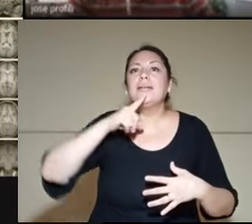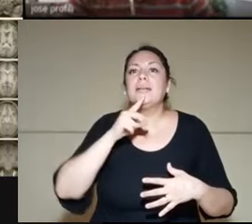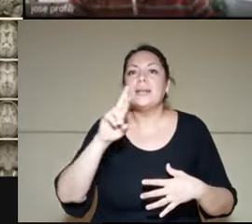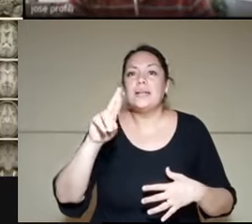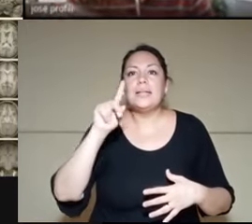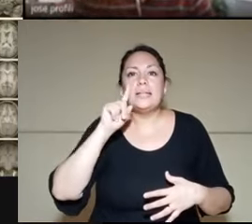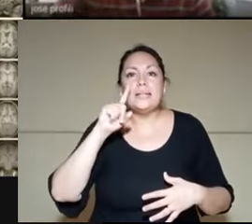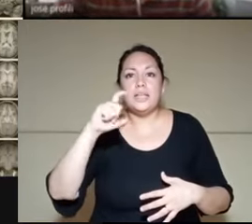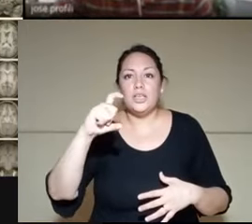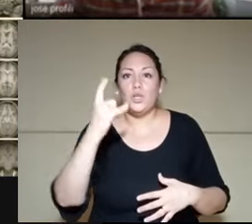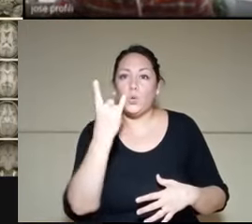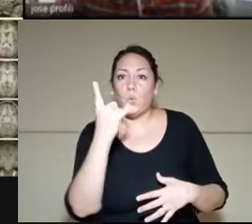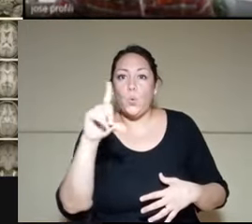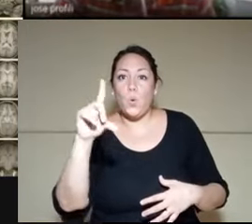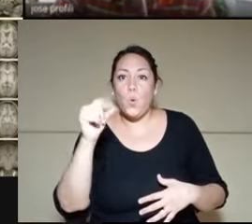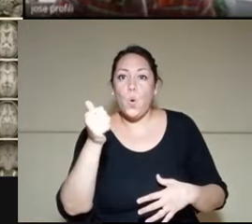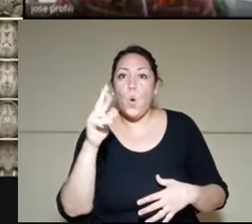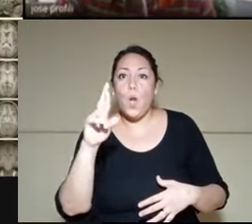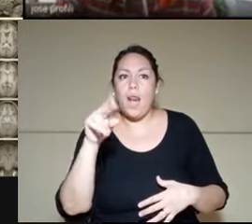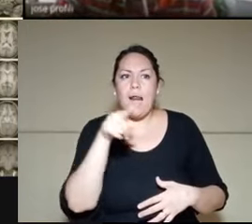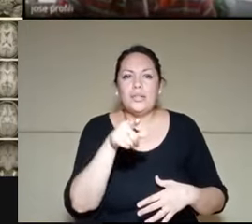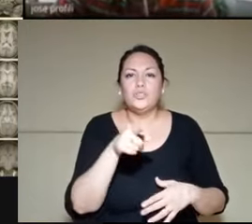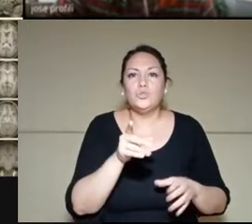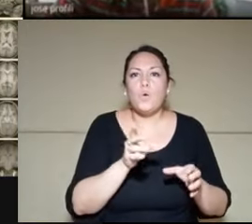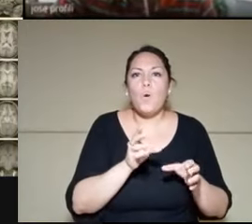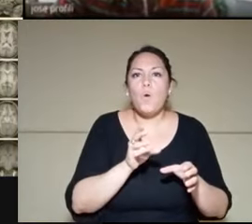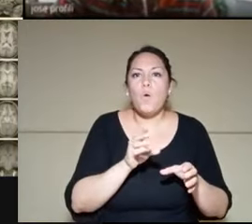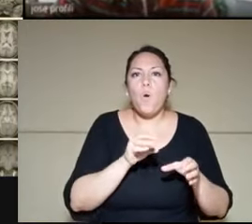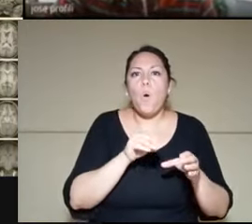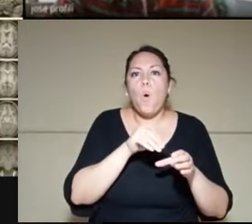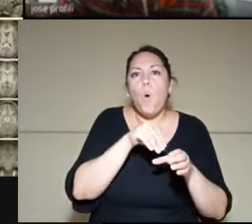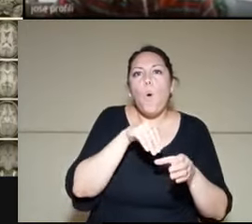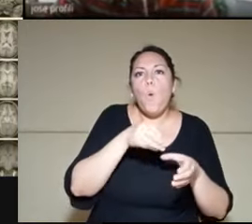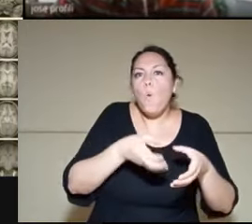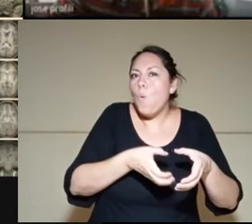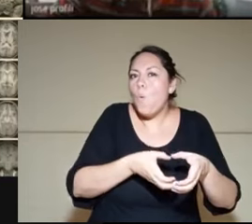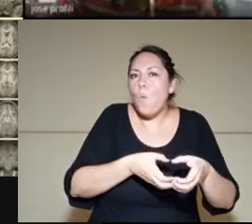nuestro encéfalo tenemos un sistema ventricular, que son cavidades